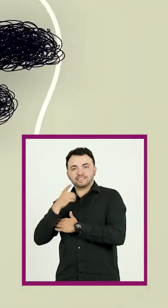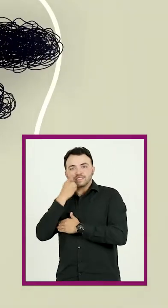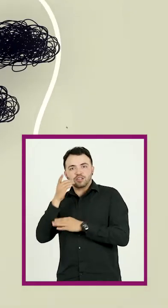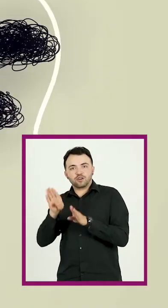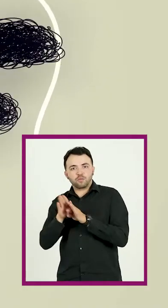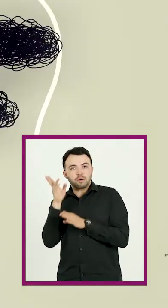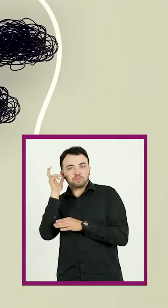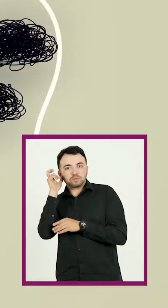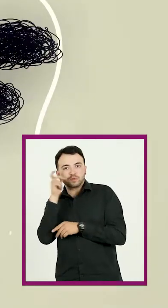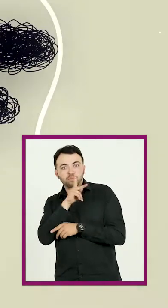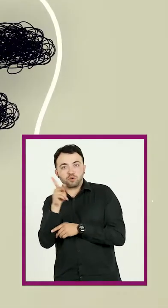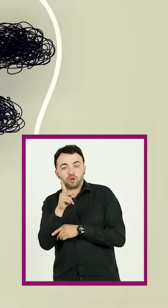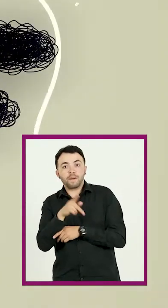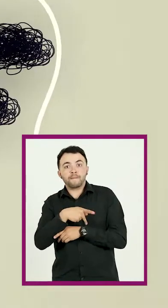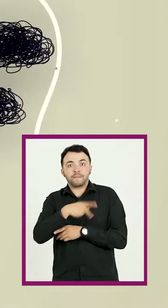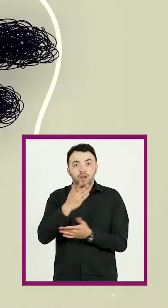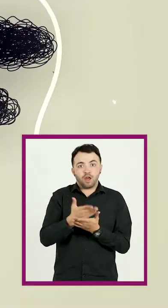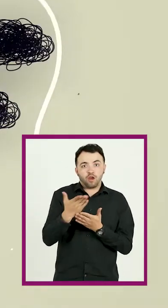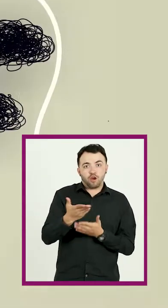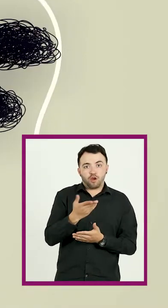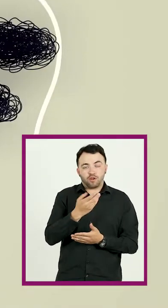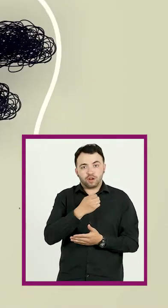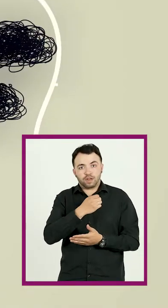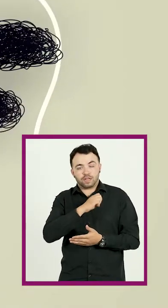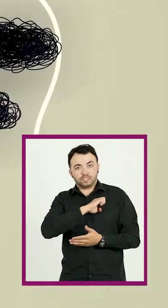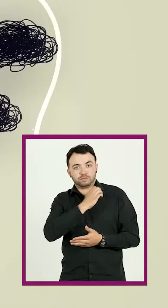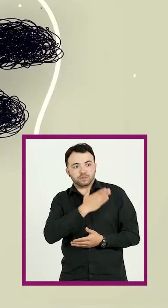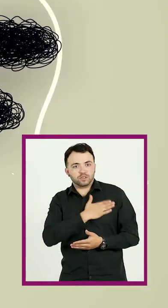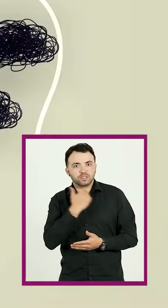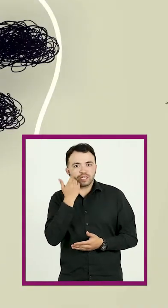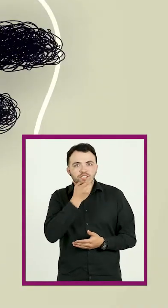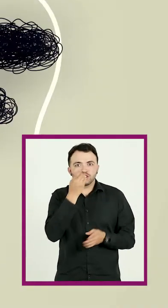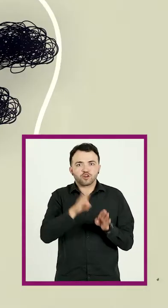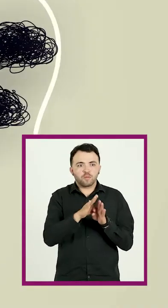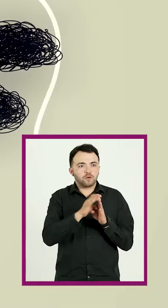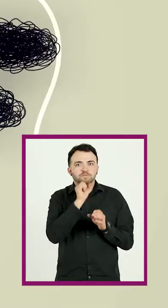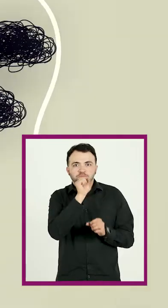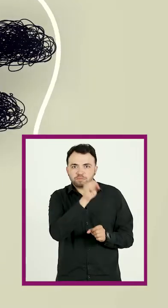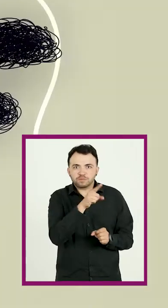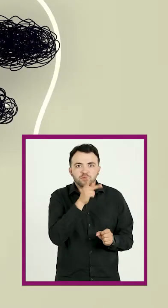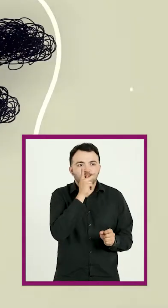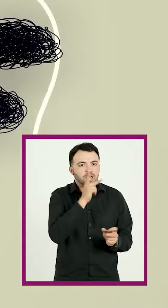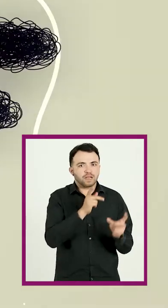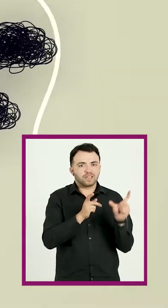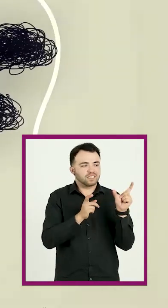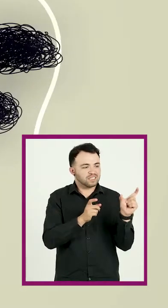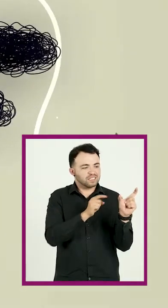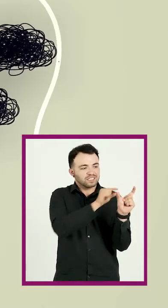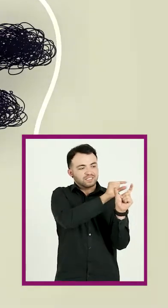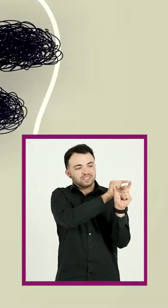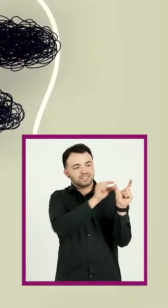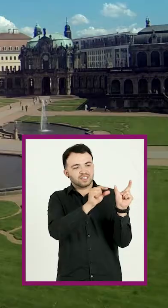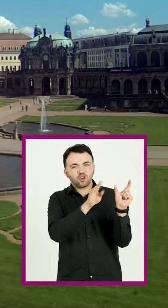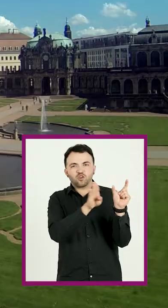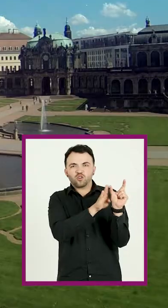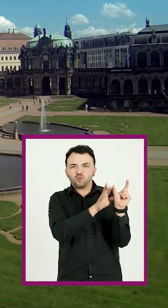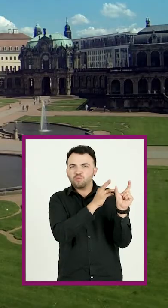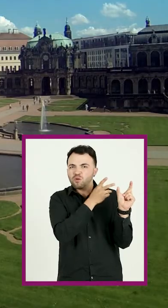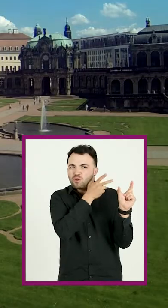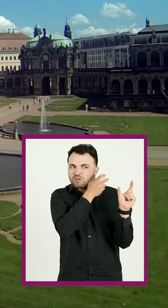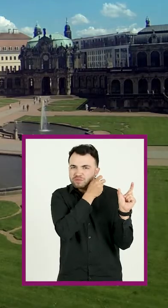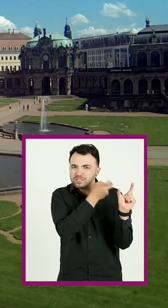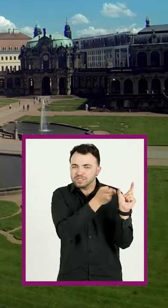rimbombante sería equivalente a tener un discurso plagado de adornos, sin contenido, que busca distraer a quien escucha. En